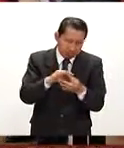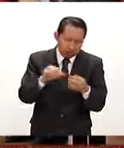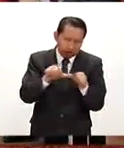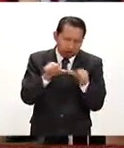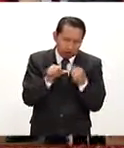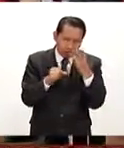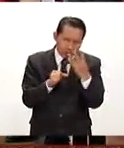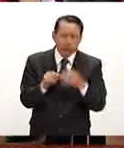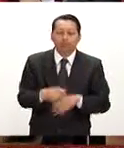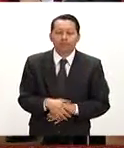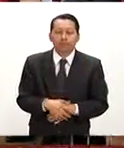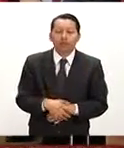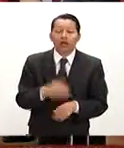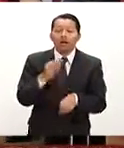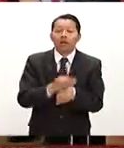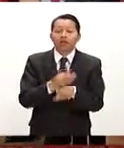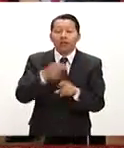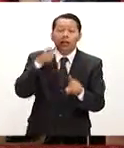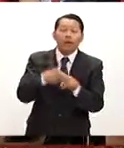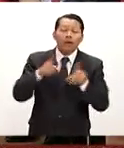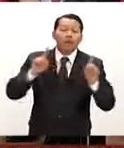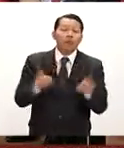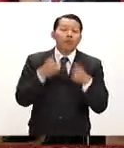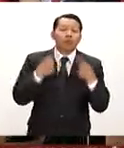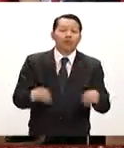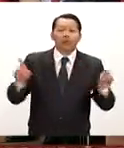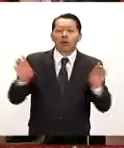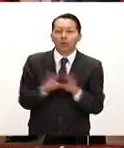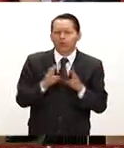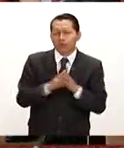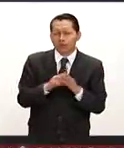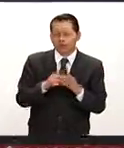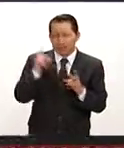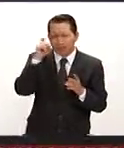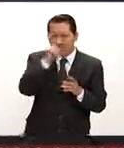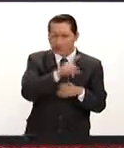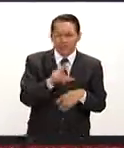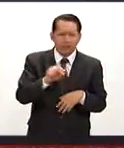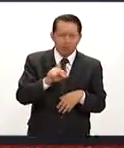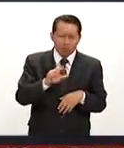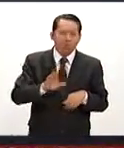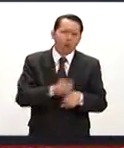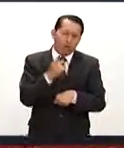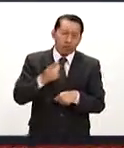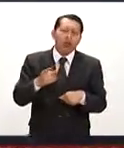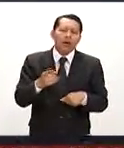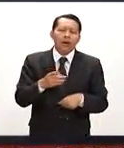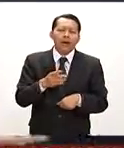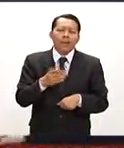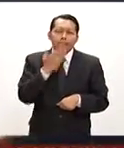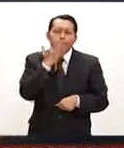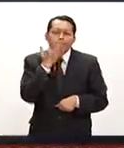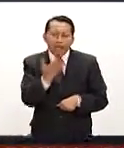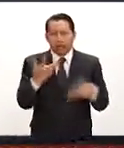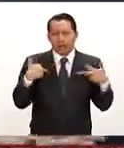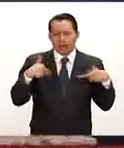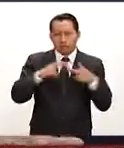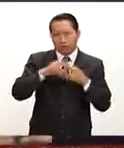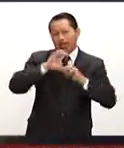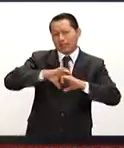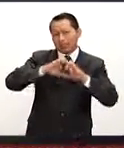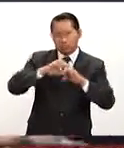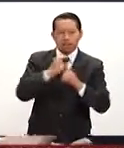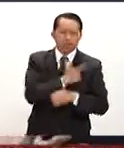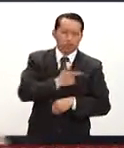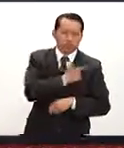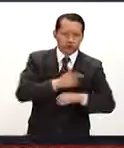Ahorita nos hemos enfocado en la música. No ha sido tan difícil. Los buenos profesores y los buenos intérpretes que les gusta